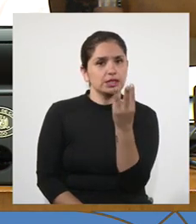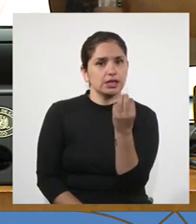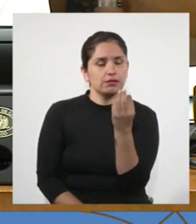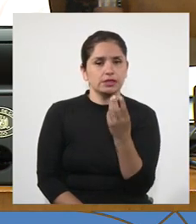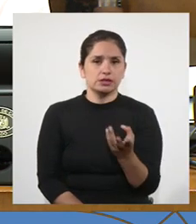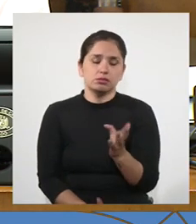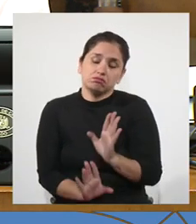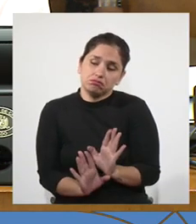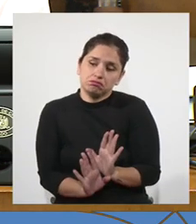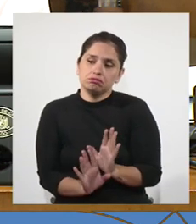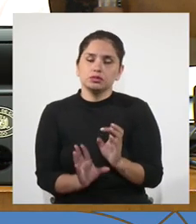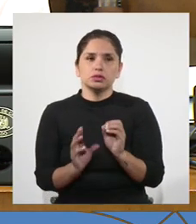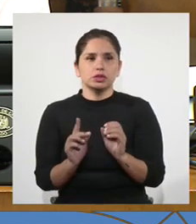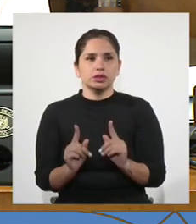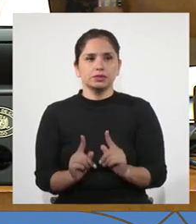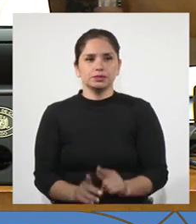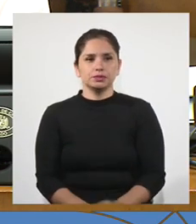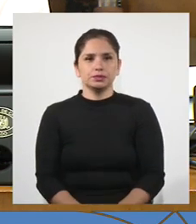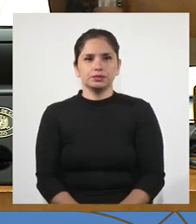imposible.